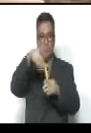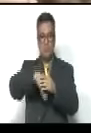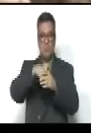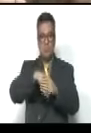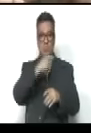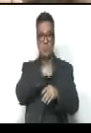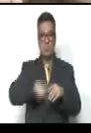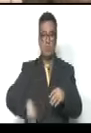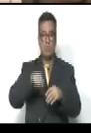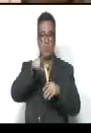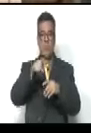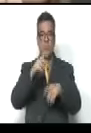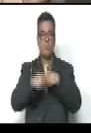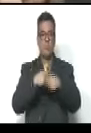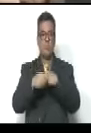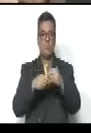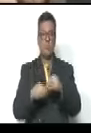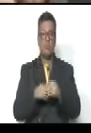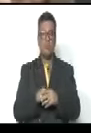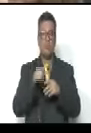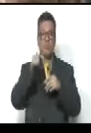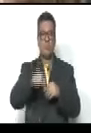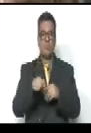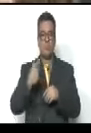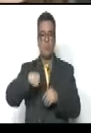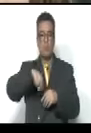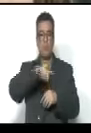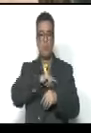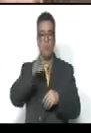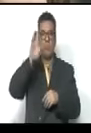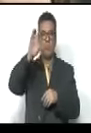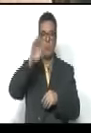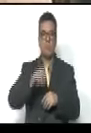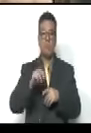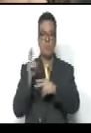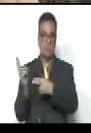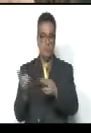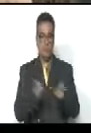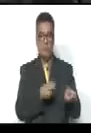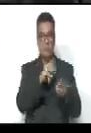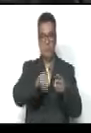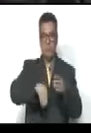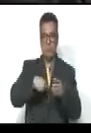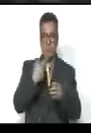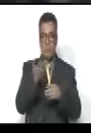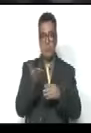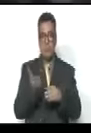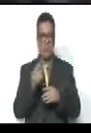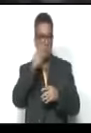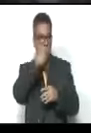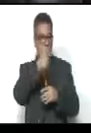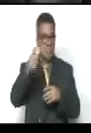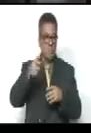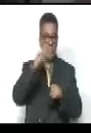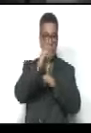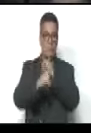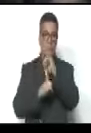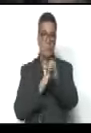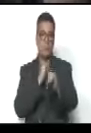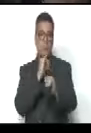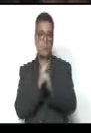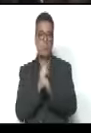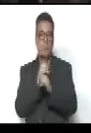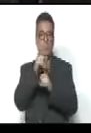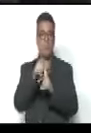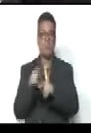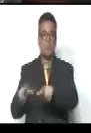elecciones presidenciales que se estarán realizando en nuestro país, y la invitación a que puedan ser observadores